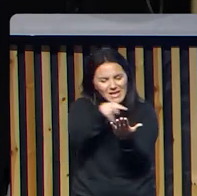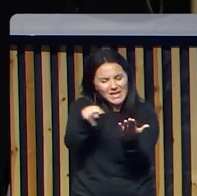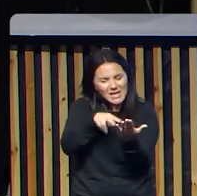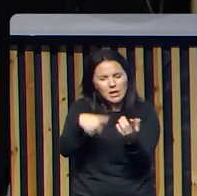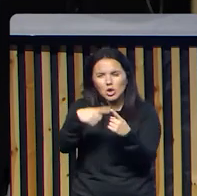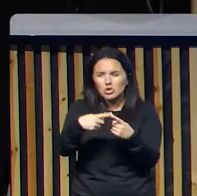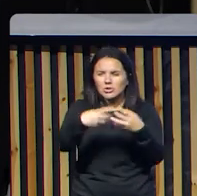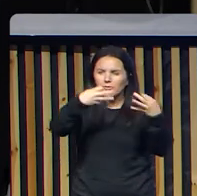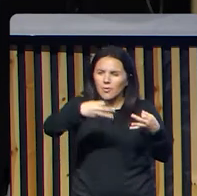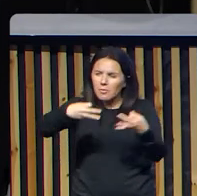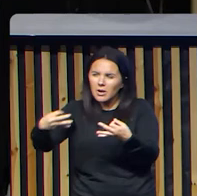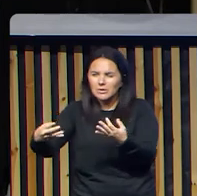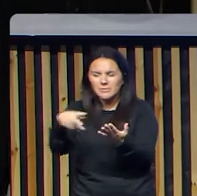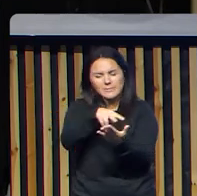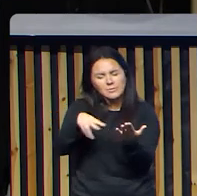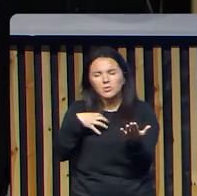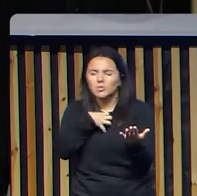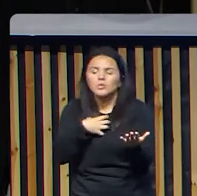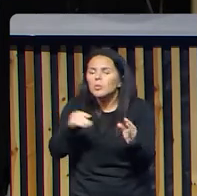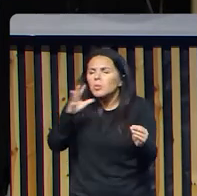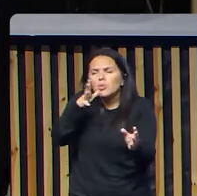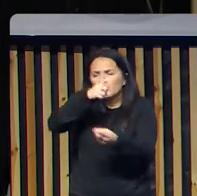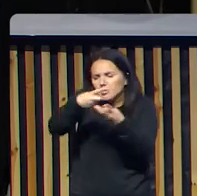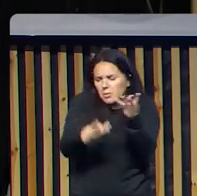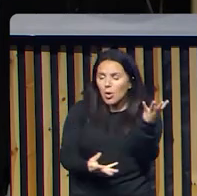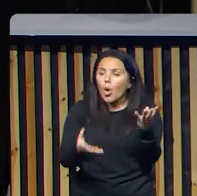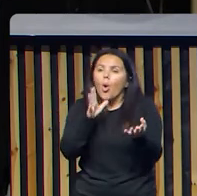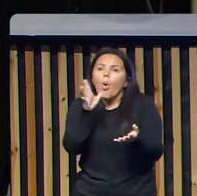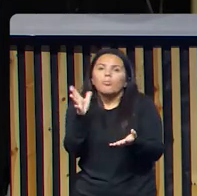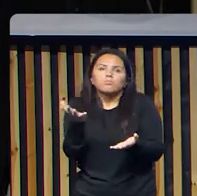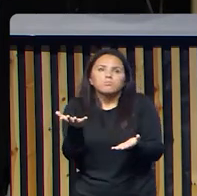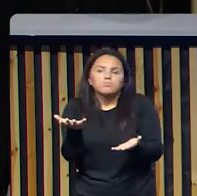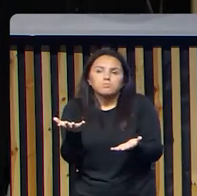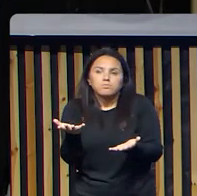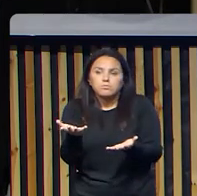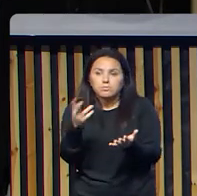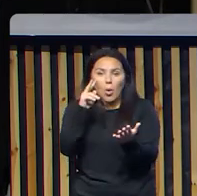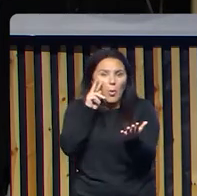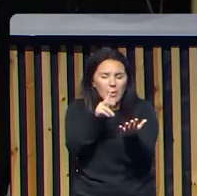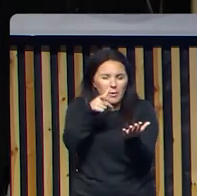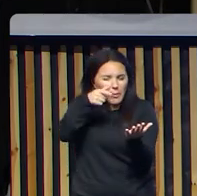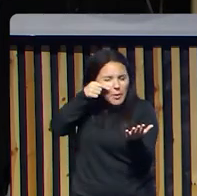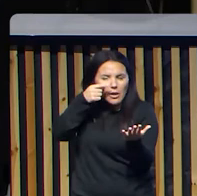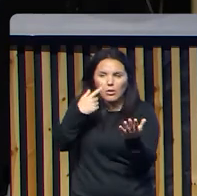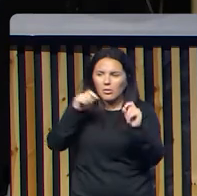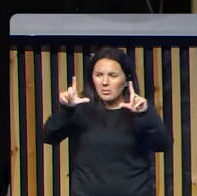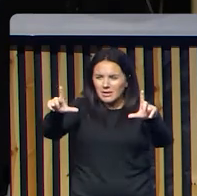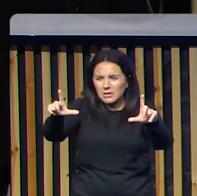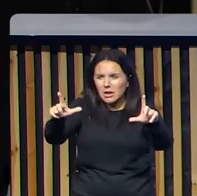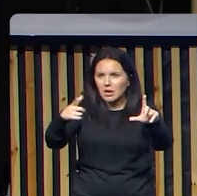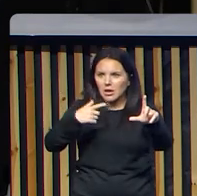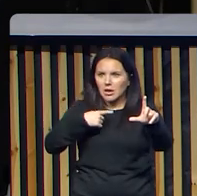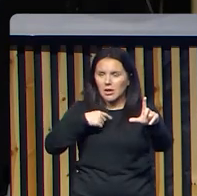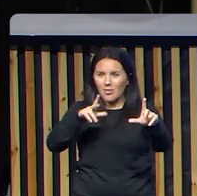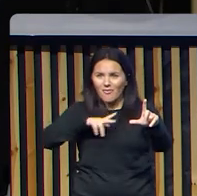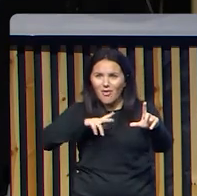formales bueno por las razones que sea porque ven poco y entonces la pantalla es Oiga de me la